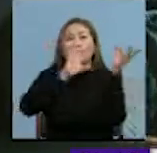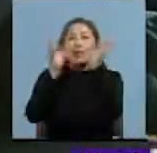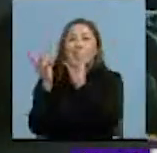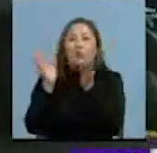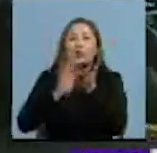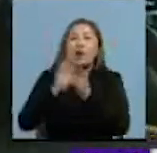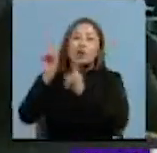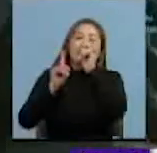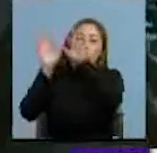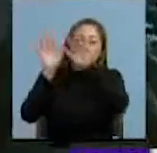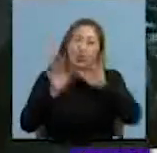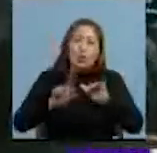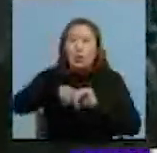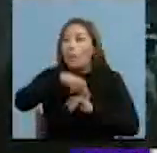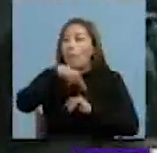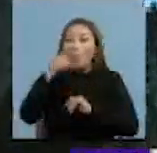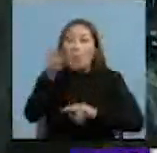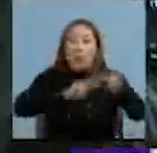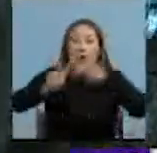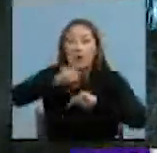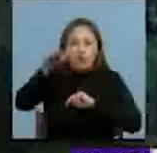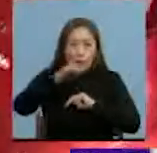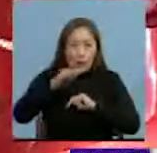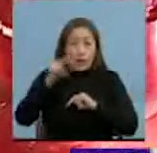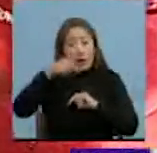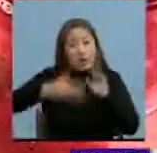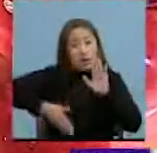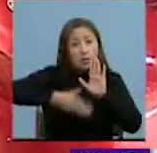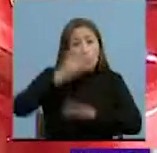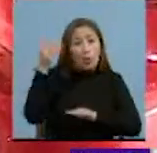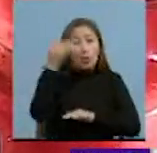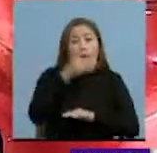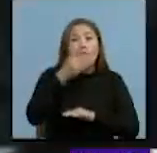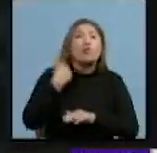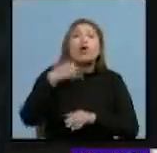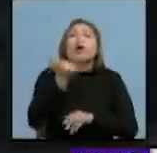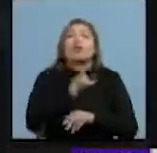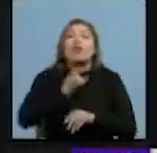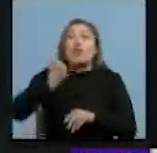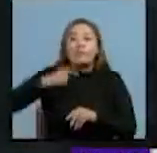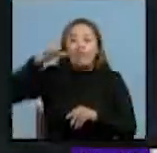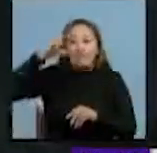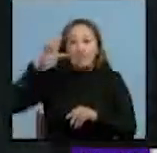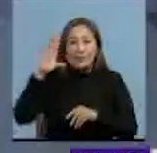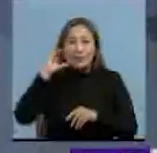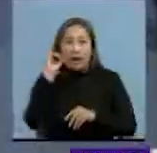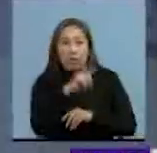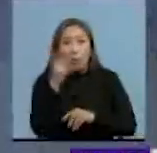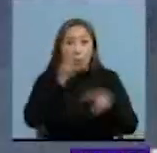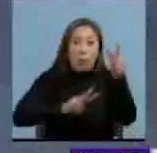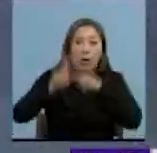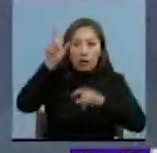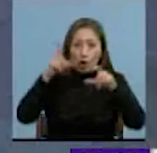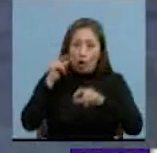veces cuando llueve se refugian en otros lugares. Y ahora nos dirigimos hacia Mercado, donde vamos a ver si alguno de los muchachos se encuentra.